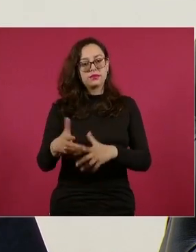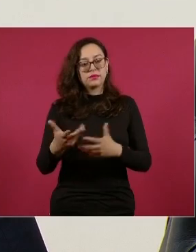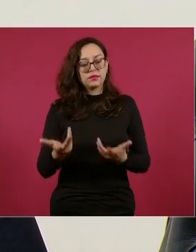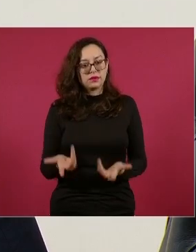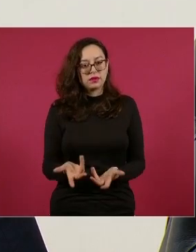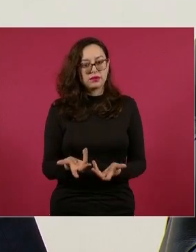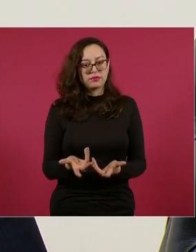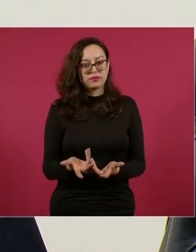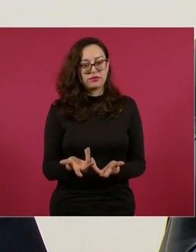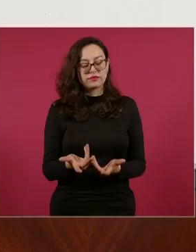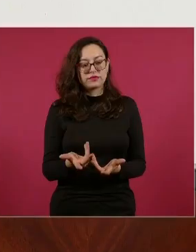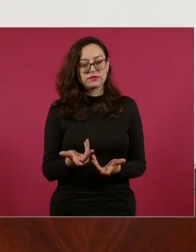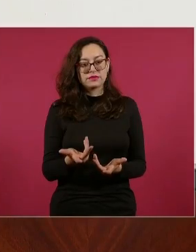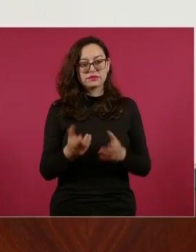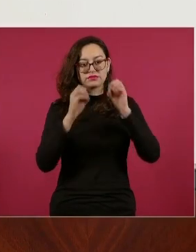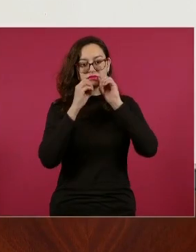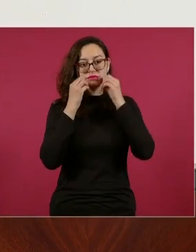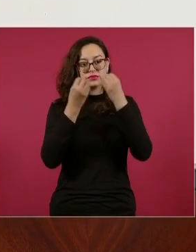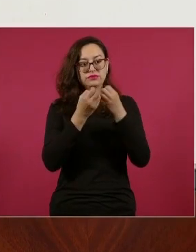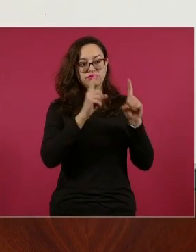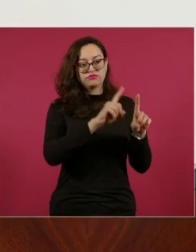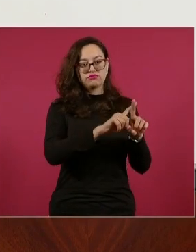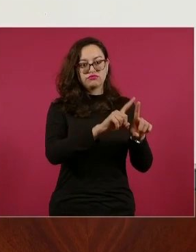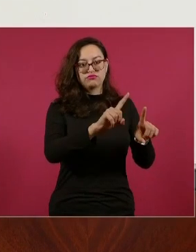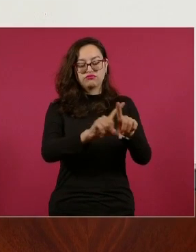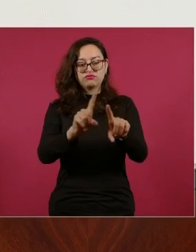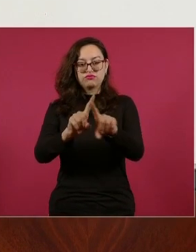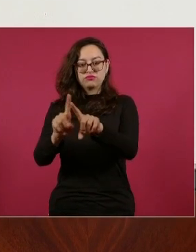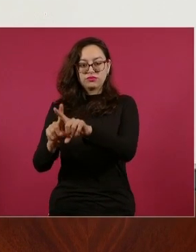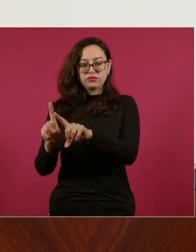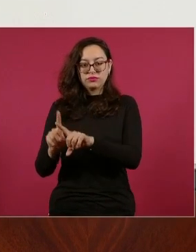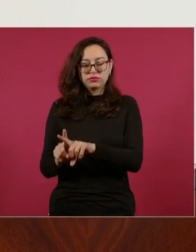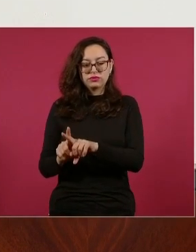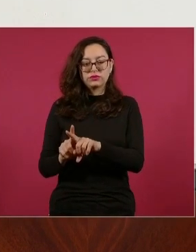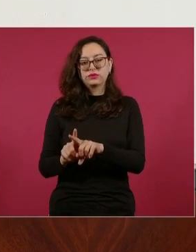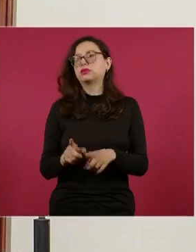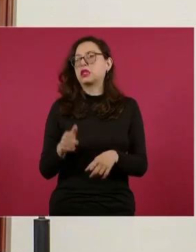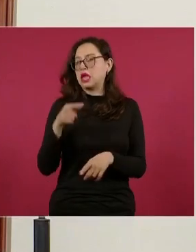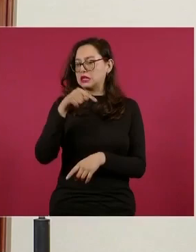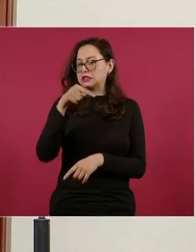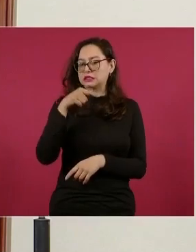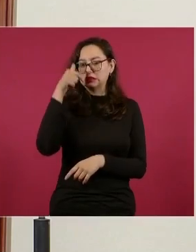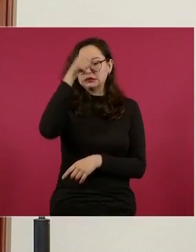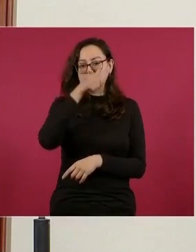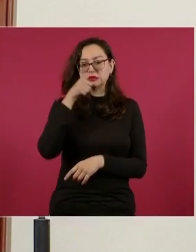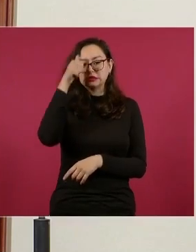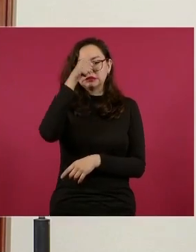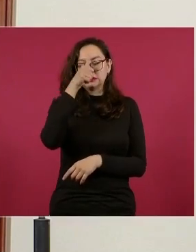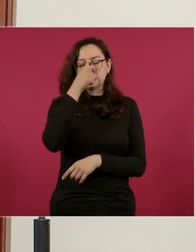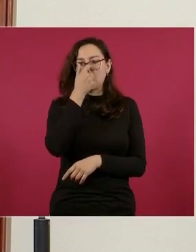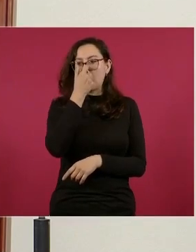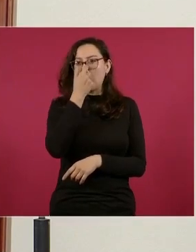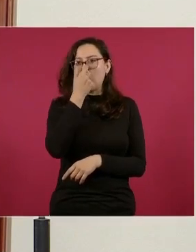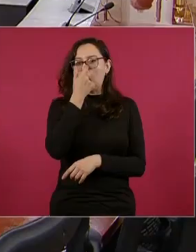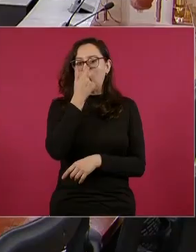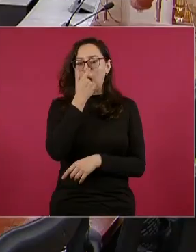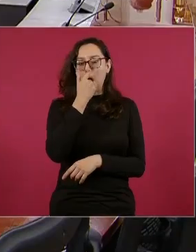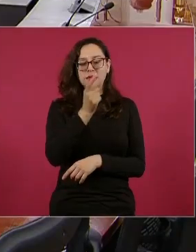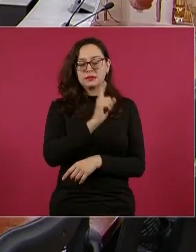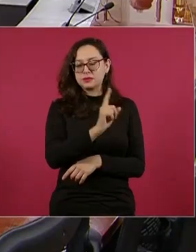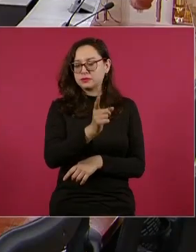de organizaciones indígenas. ¿Cómo se llamaba el padre? ¿Joel Padrón?